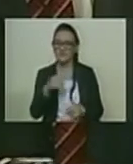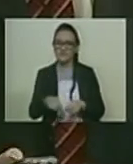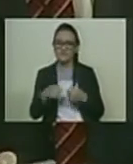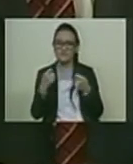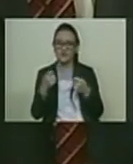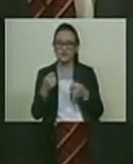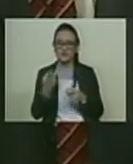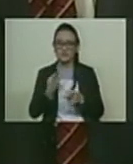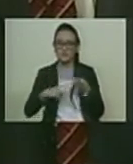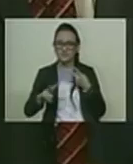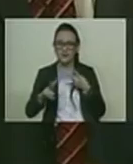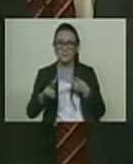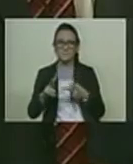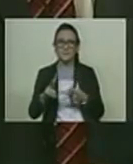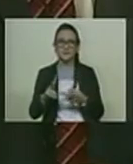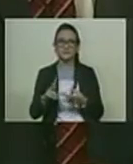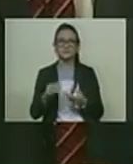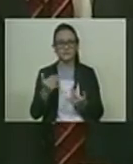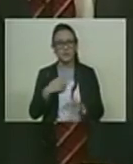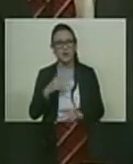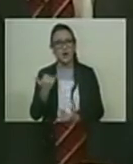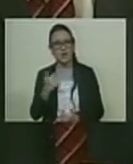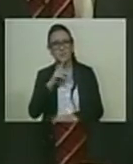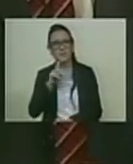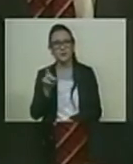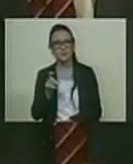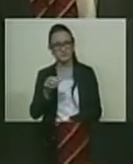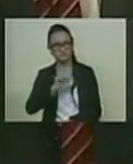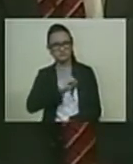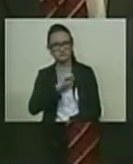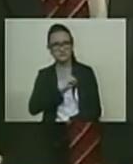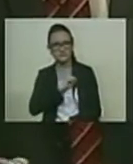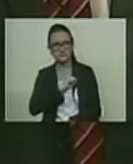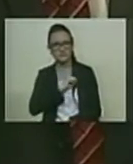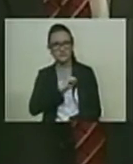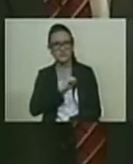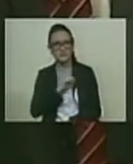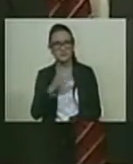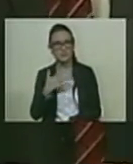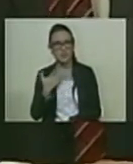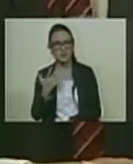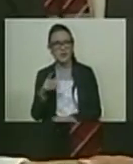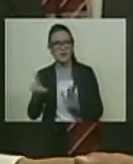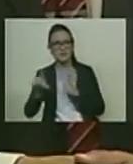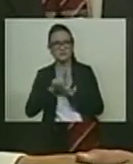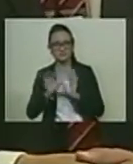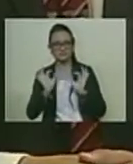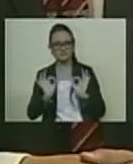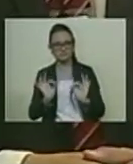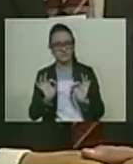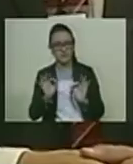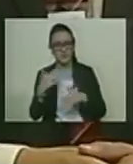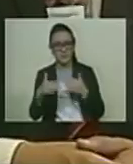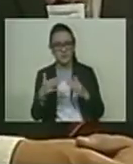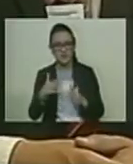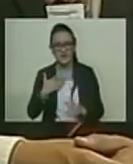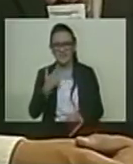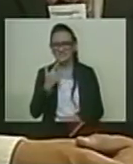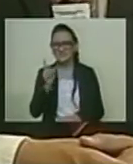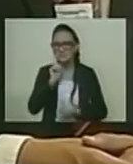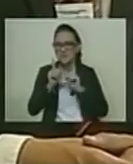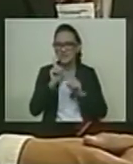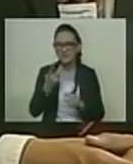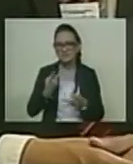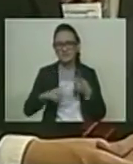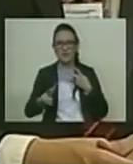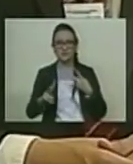en esta entidad. En este sentido quisiera preguntarle, ¿teme que pueda cuestionarse la legitimidad de este proceso? De igual manera,